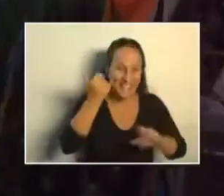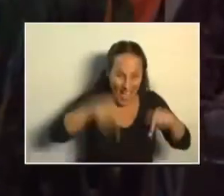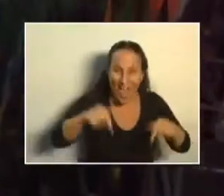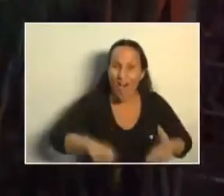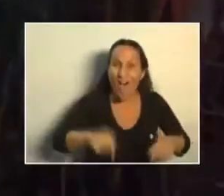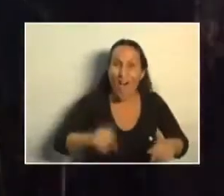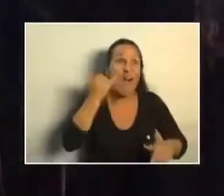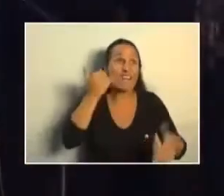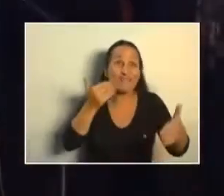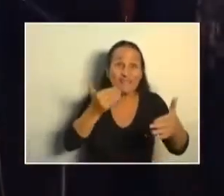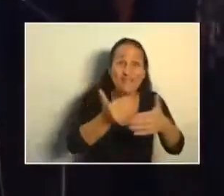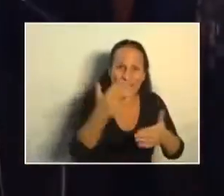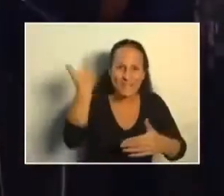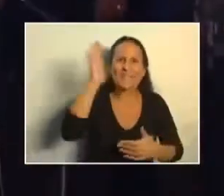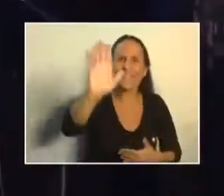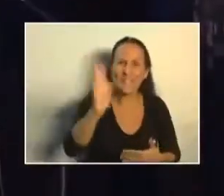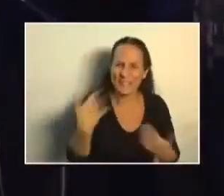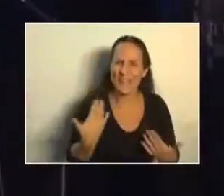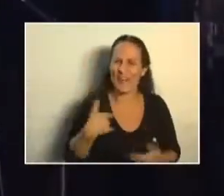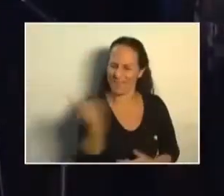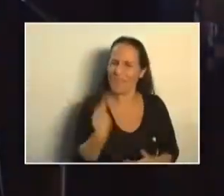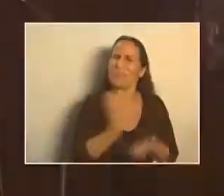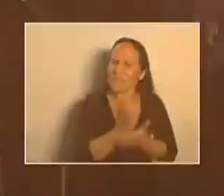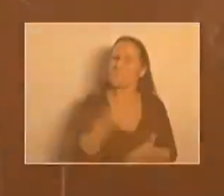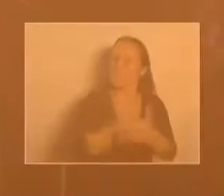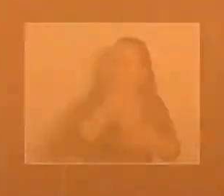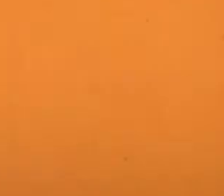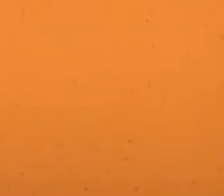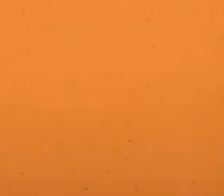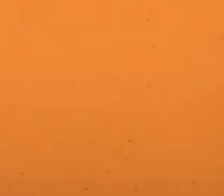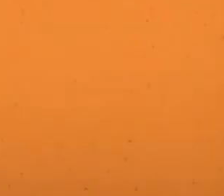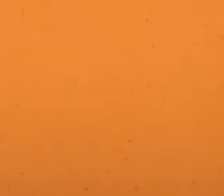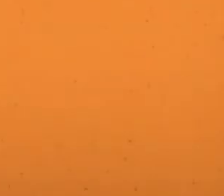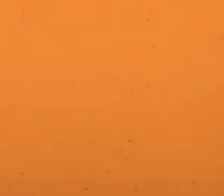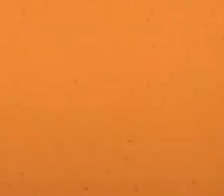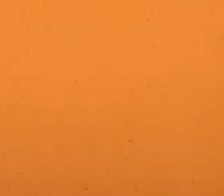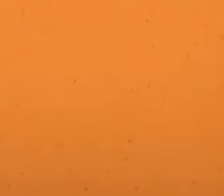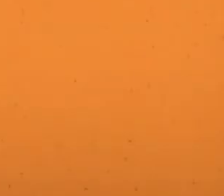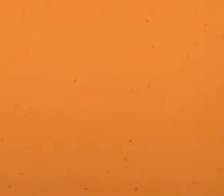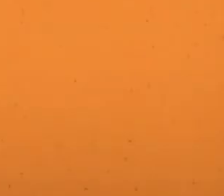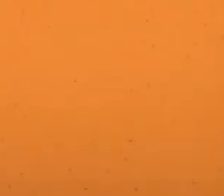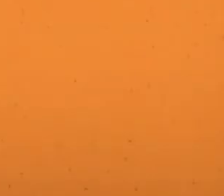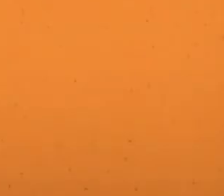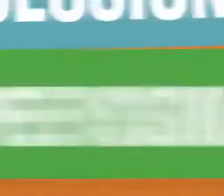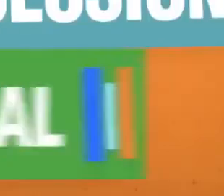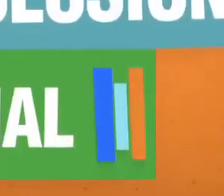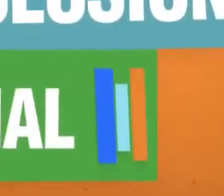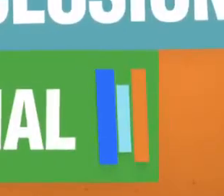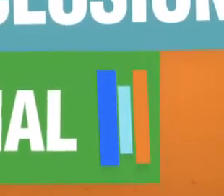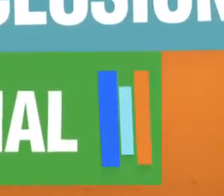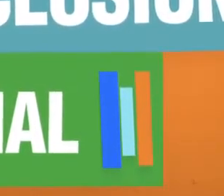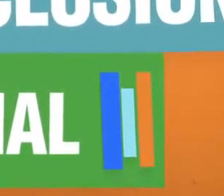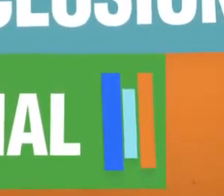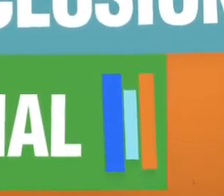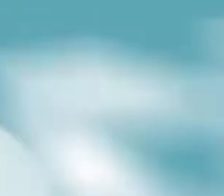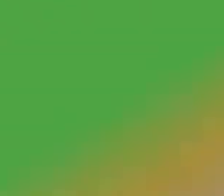más firme que nunca y lo vamos a seguir llevando adelante. Desde su implementación en 2005, el Plan de